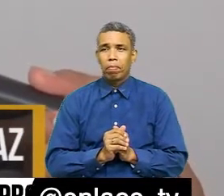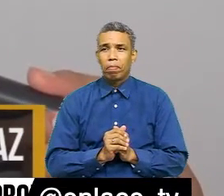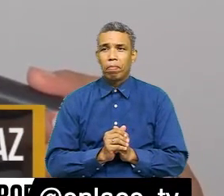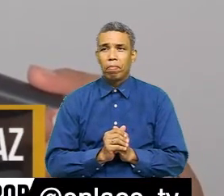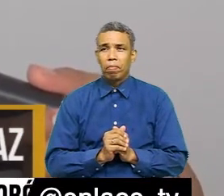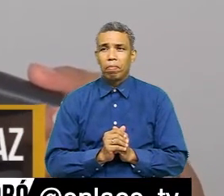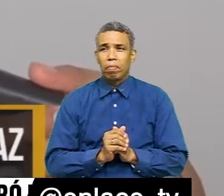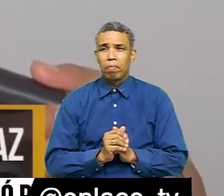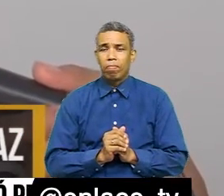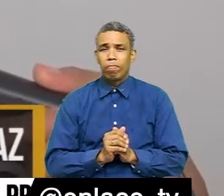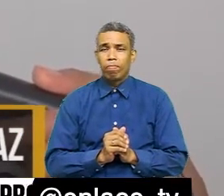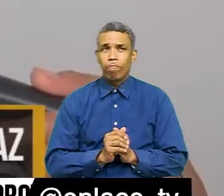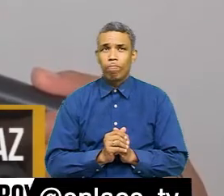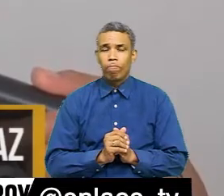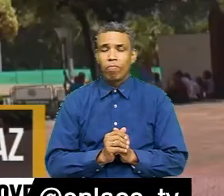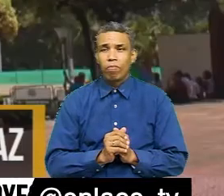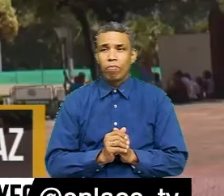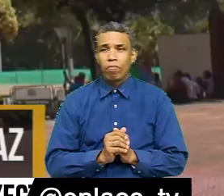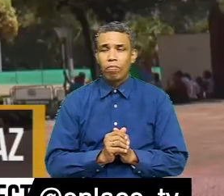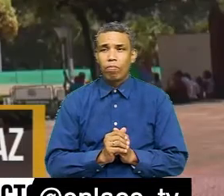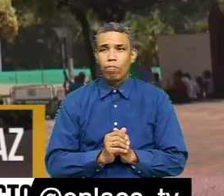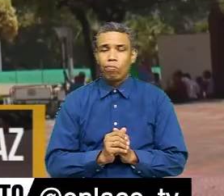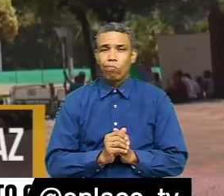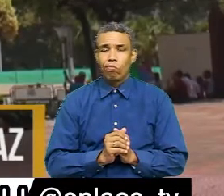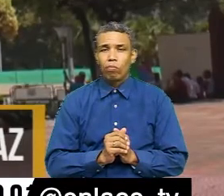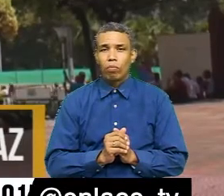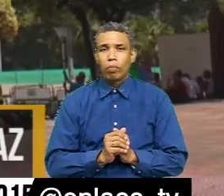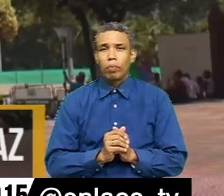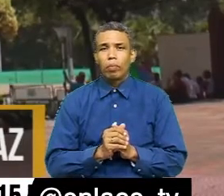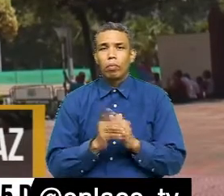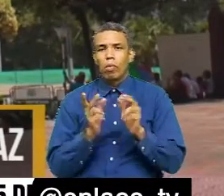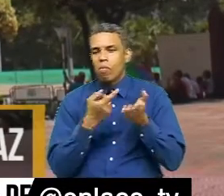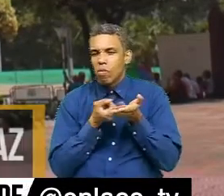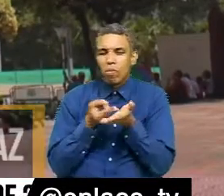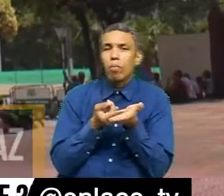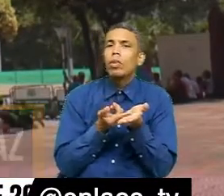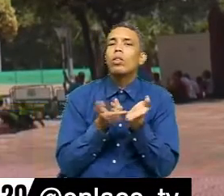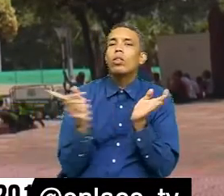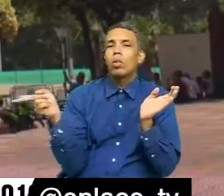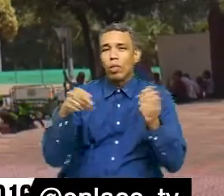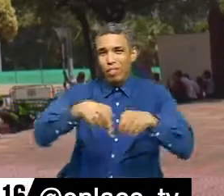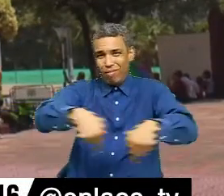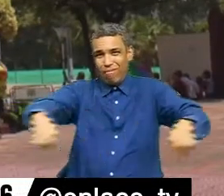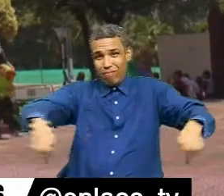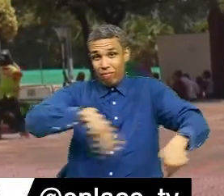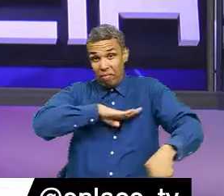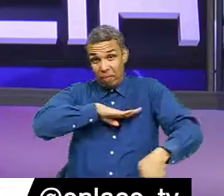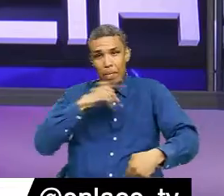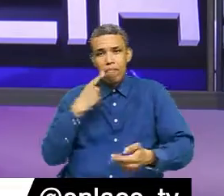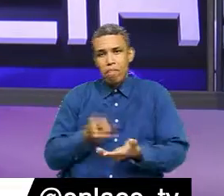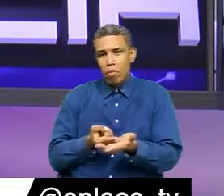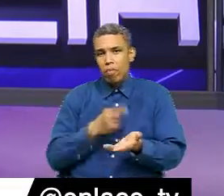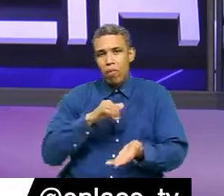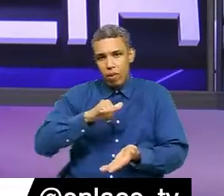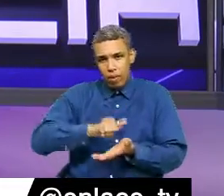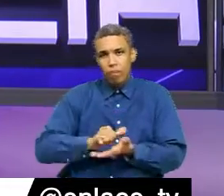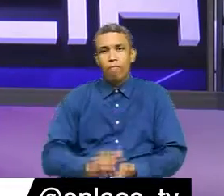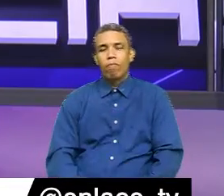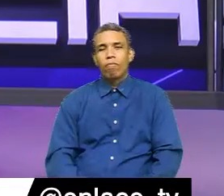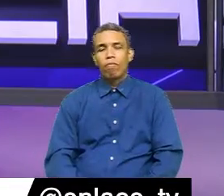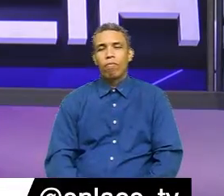a este momento en el que estamos viviendo. Este espacio tuvo lugar en la sala de juntas del Palacio Municipal. El